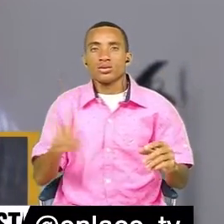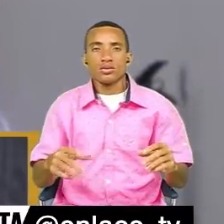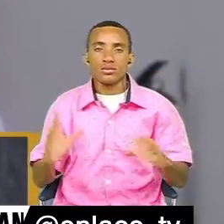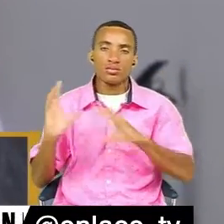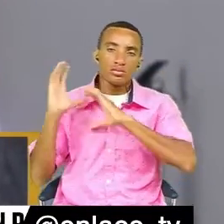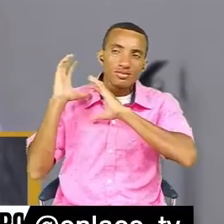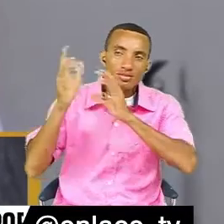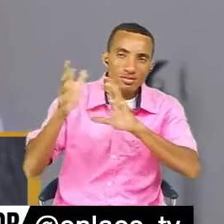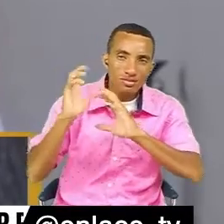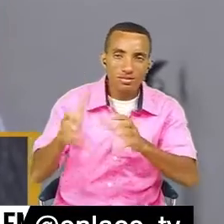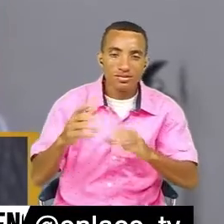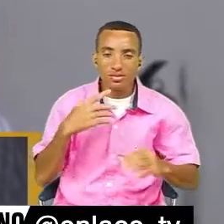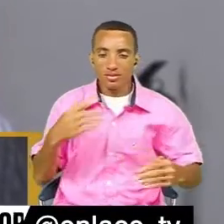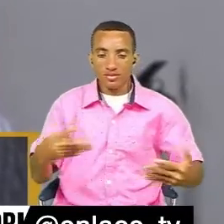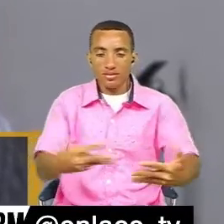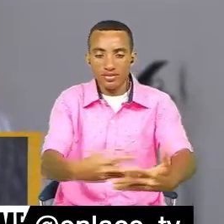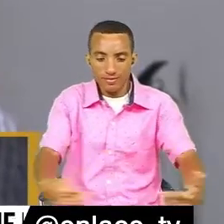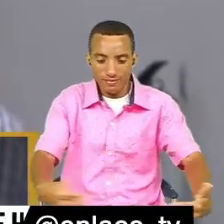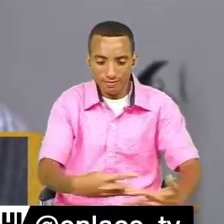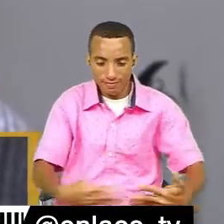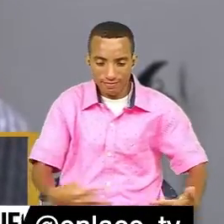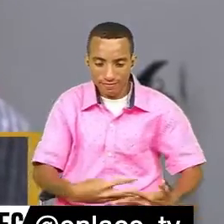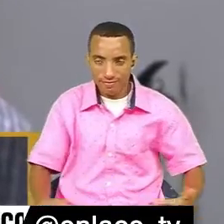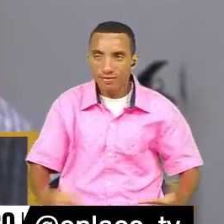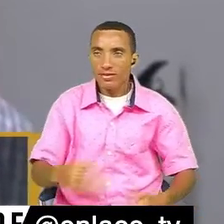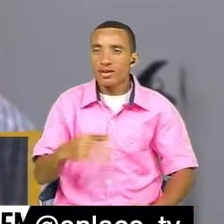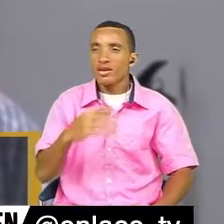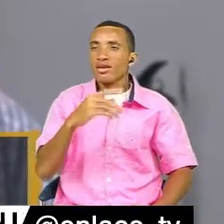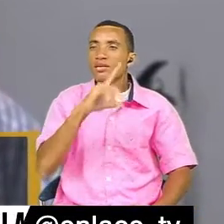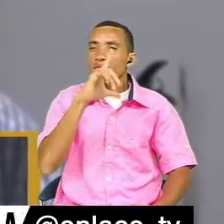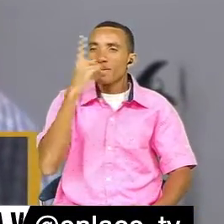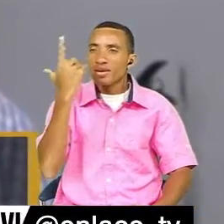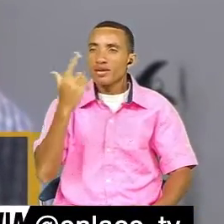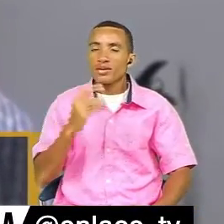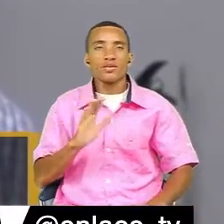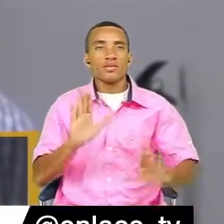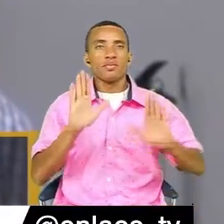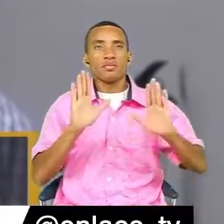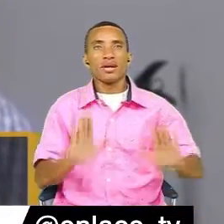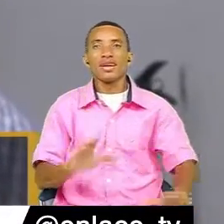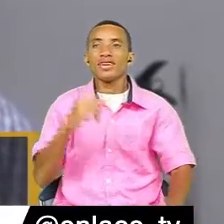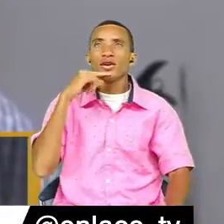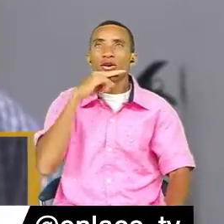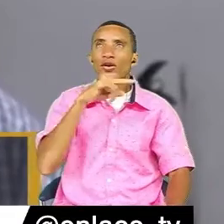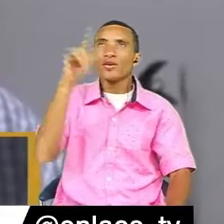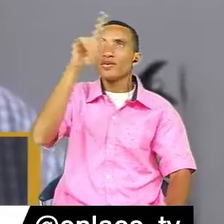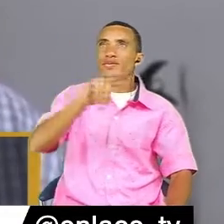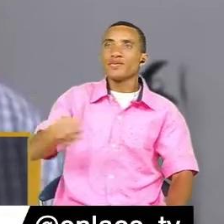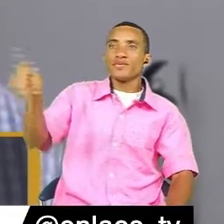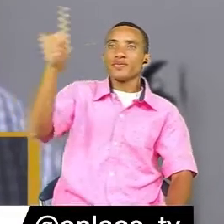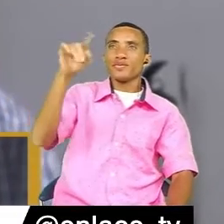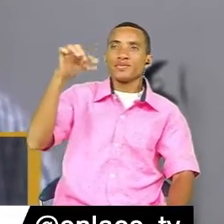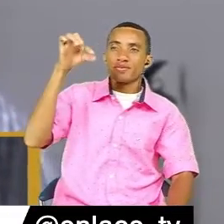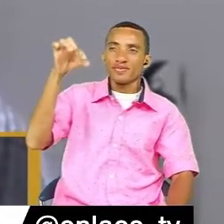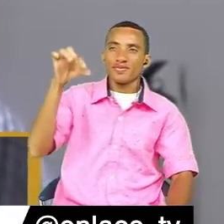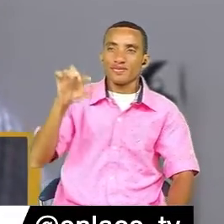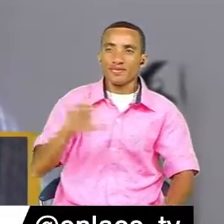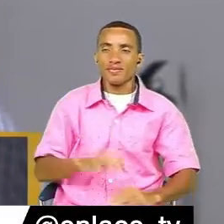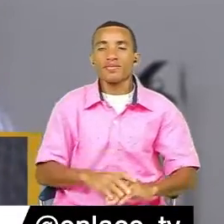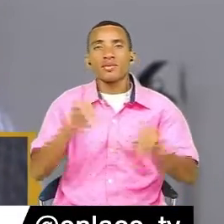descargue, cebras, pares, etcétera, a fin de garantizar una